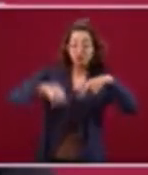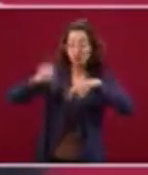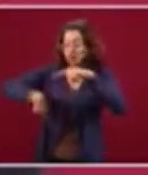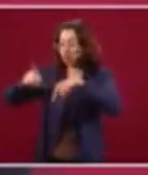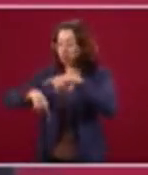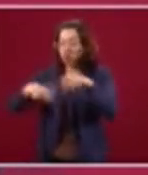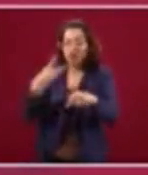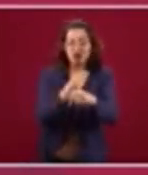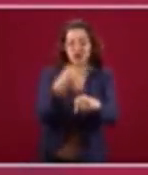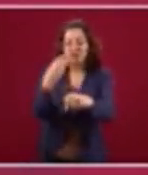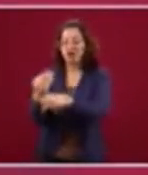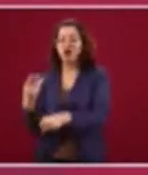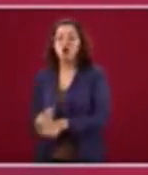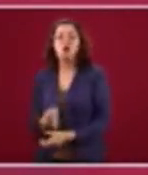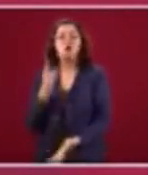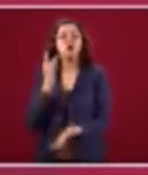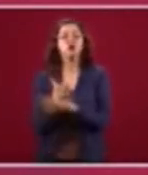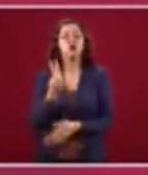salas de junta,